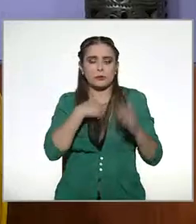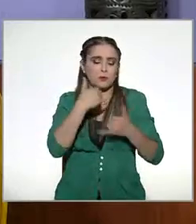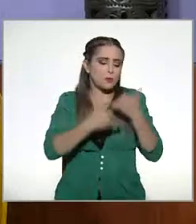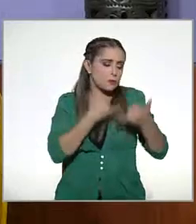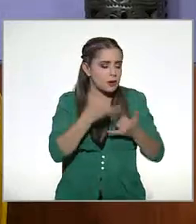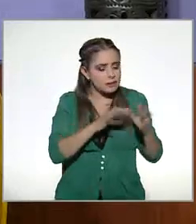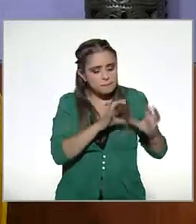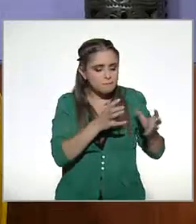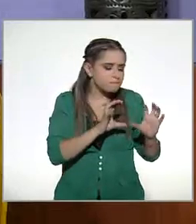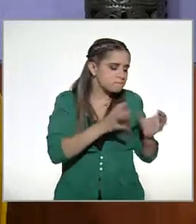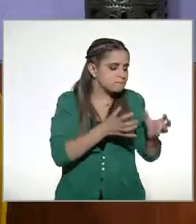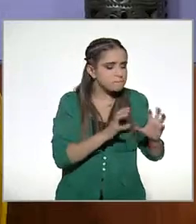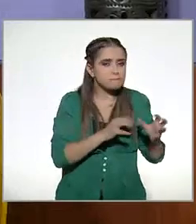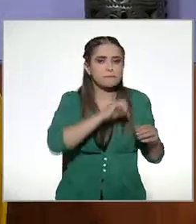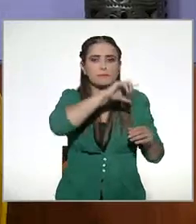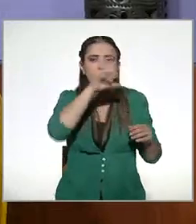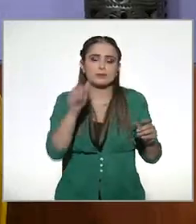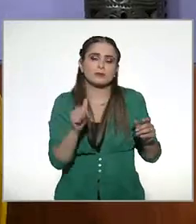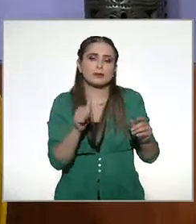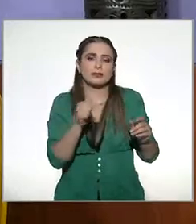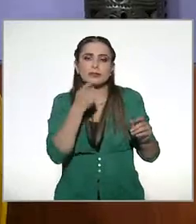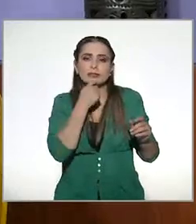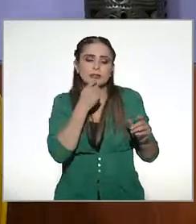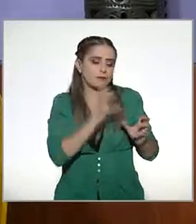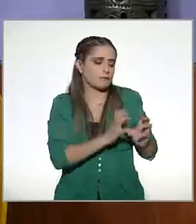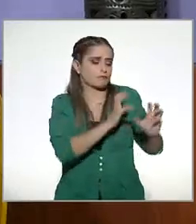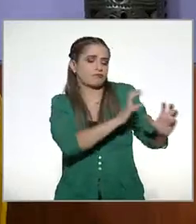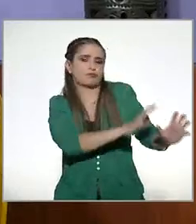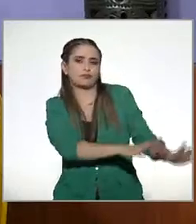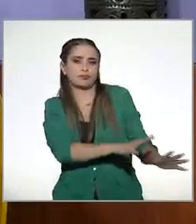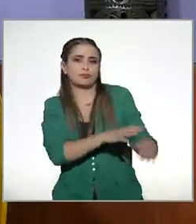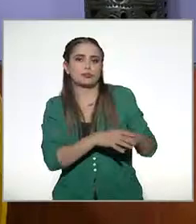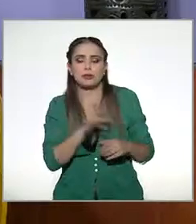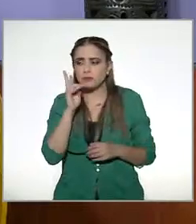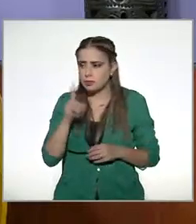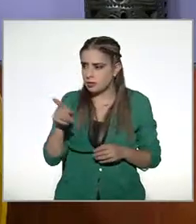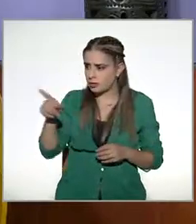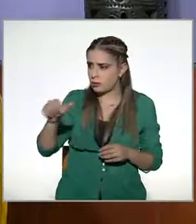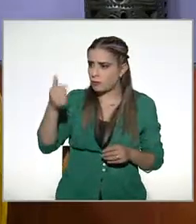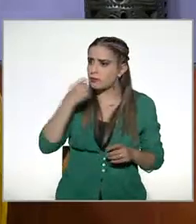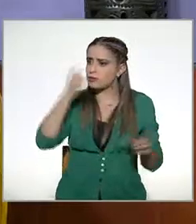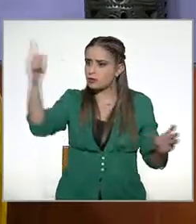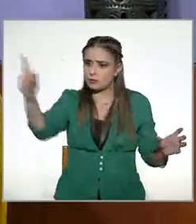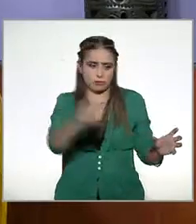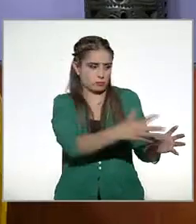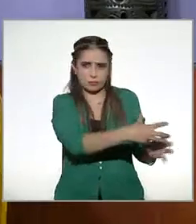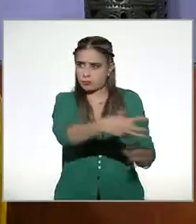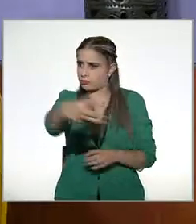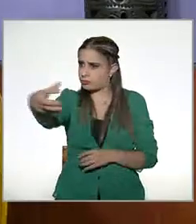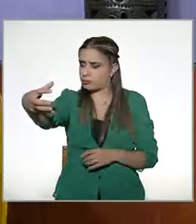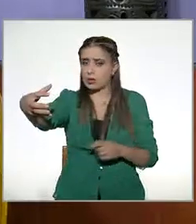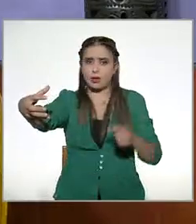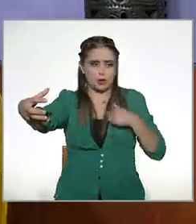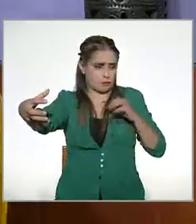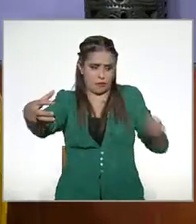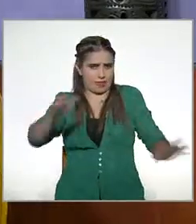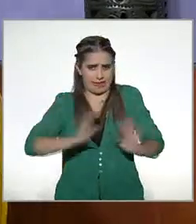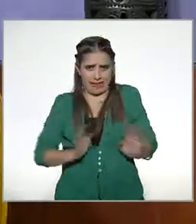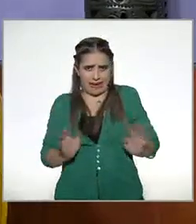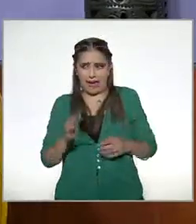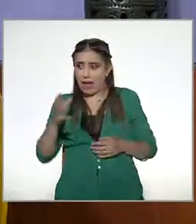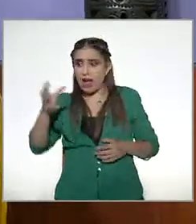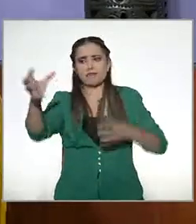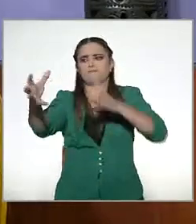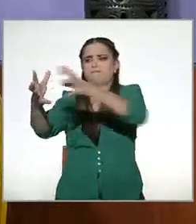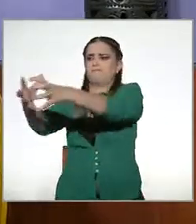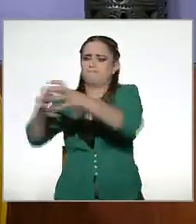jugando con un juguete y de repente el niño deja el juguete y ve que el otro niño lo toma ahora aunque yo lo dejé y va y se lo vuelve